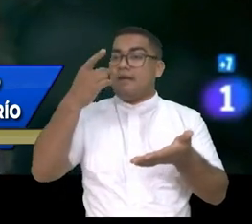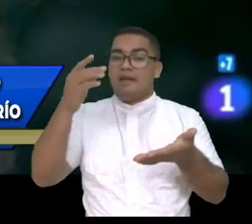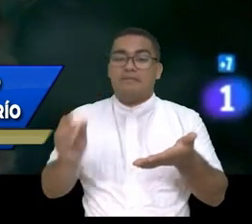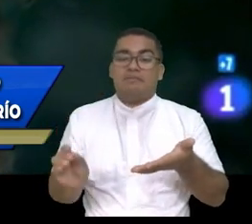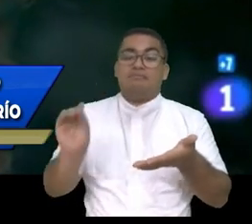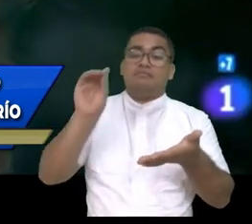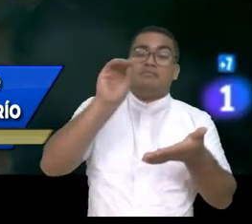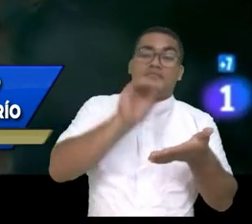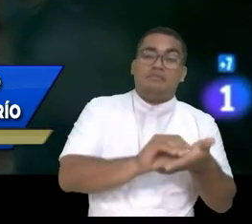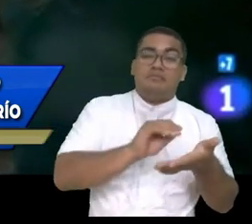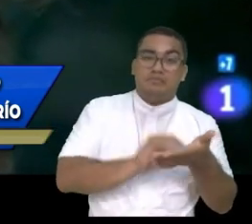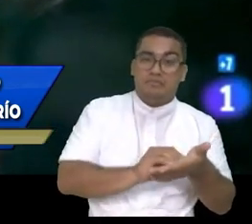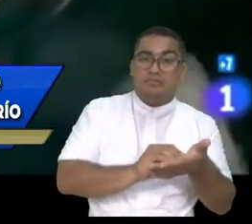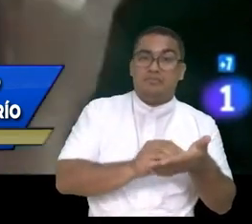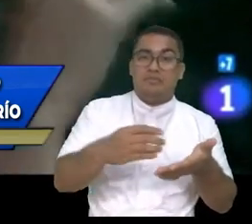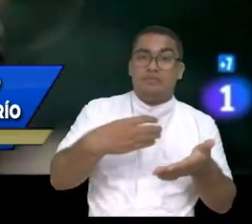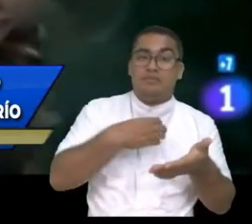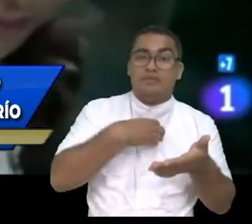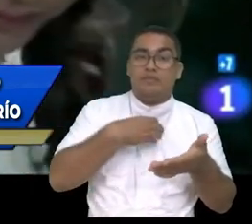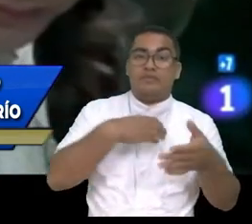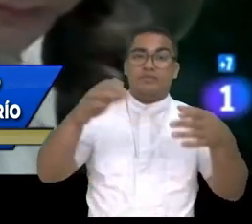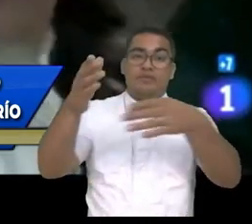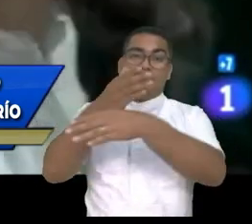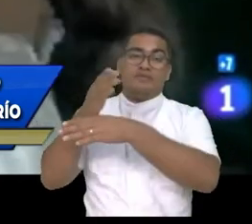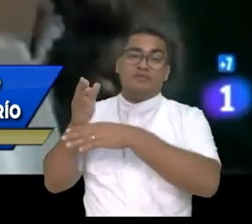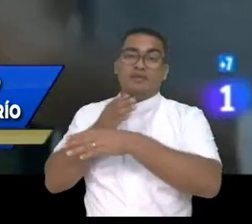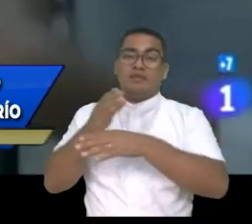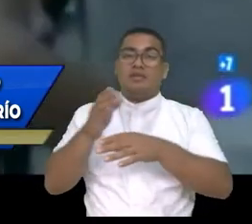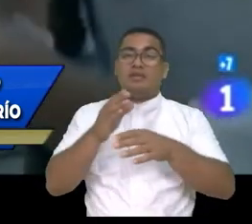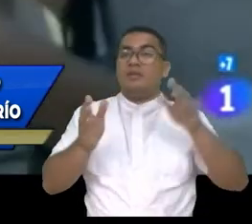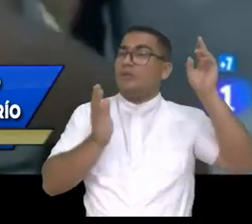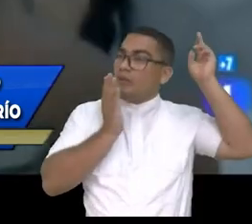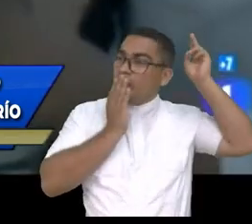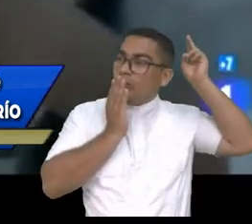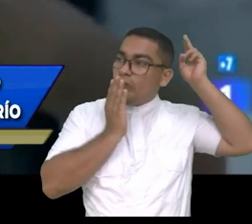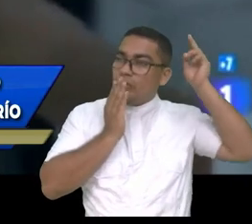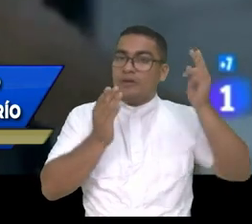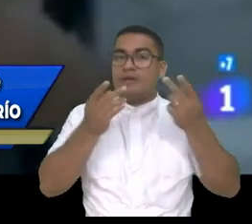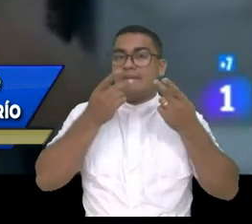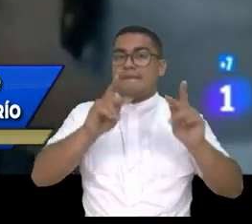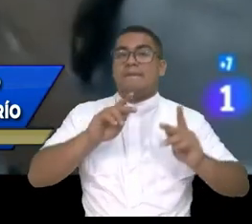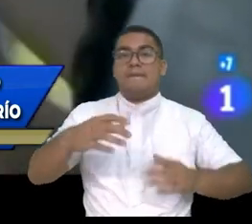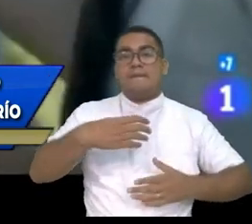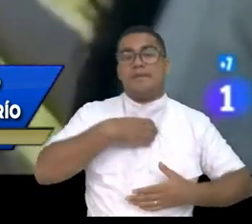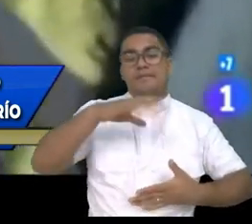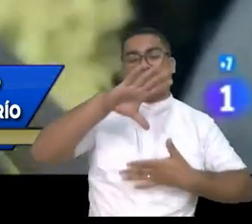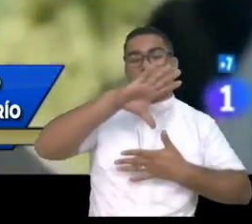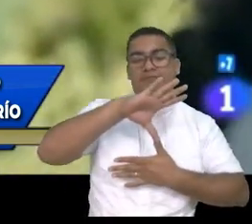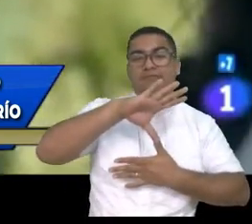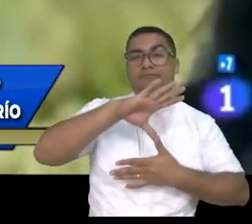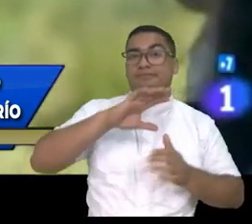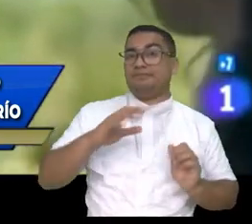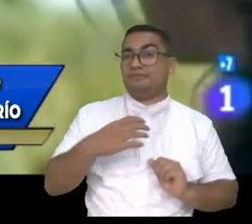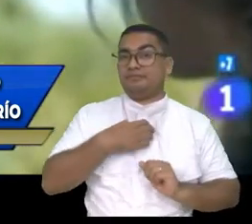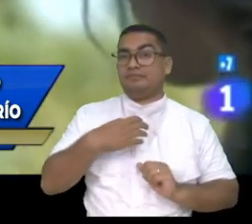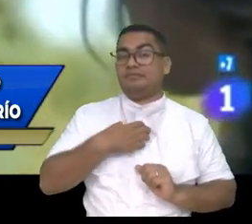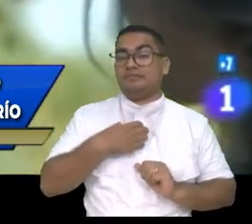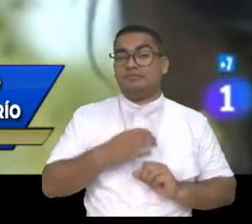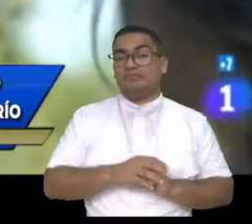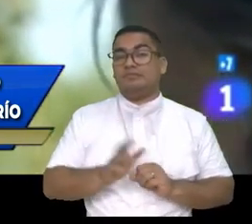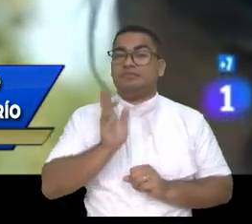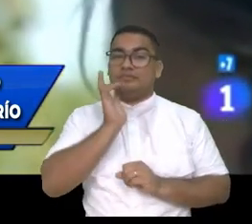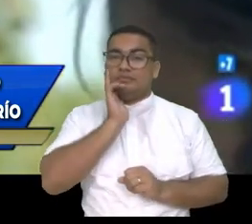tales palabras de origen diferentes, náhuatl, pero que se habían americanizado. Ese era Rubén